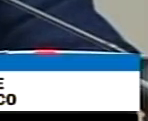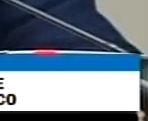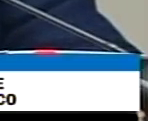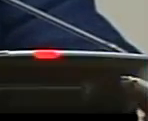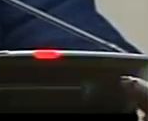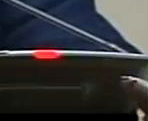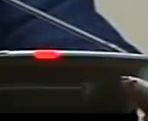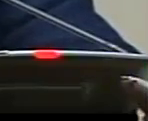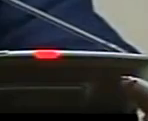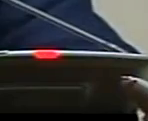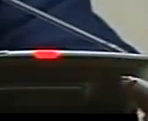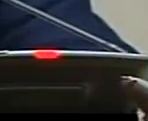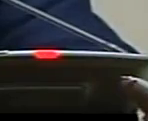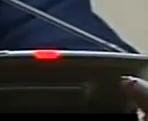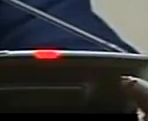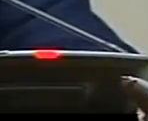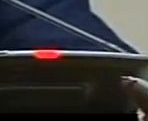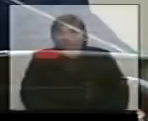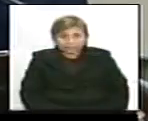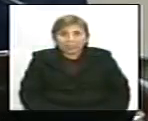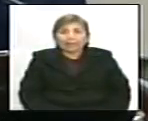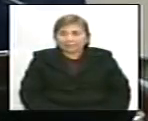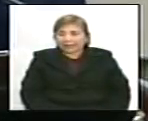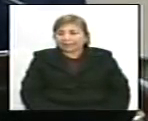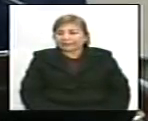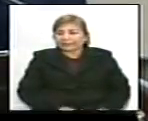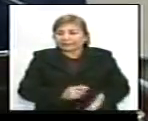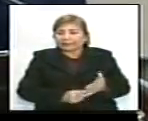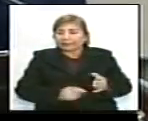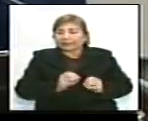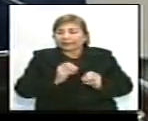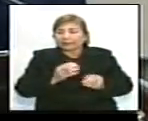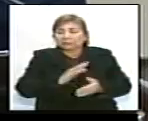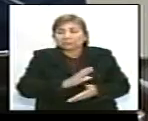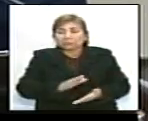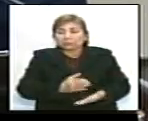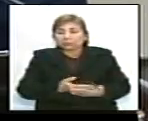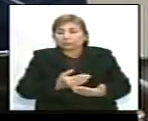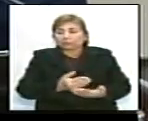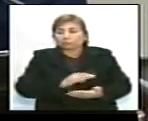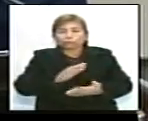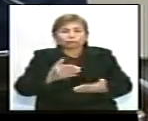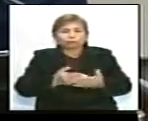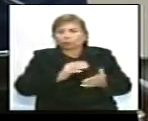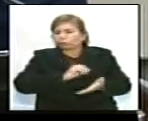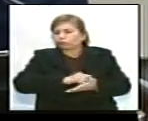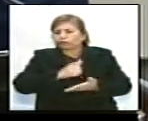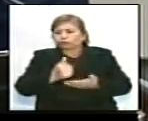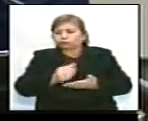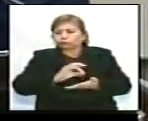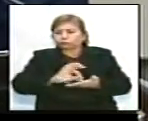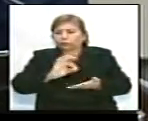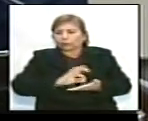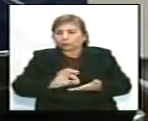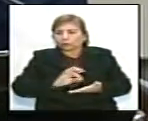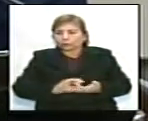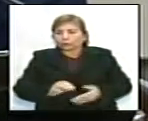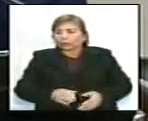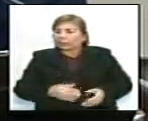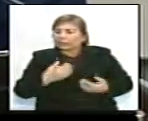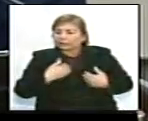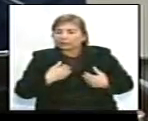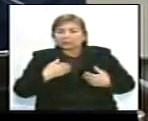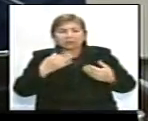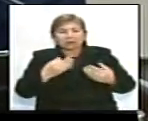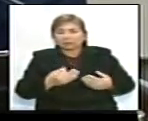el problema acá es, le damos un clic, fíjense, todo esto está en rojo, todo es arroz, ¿no? En una zona que tiene